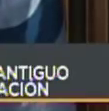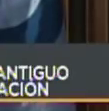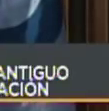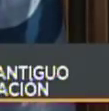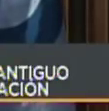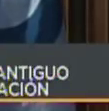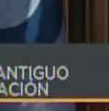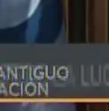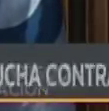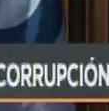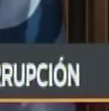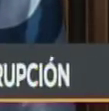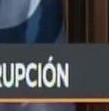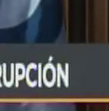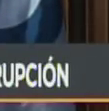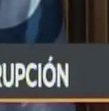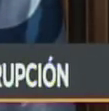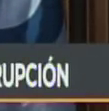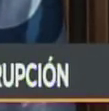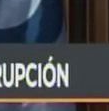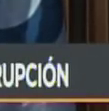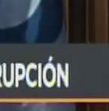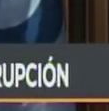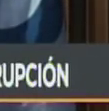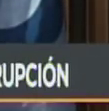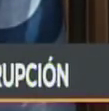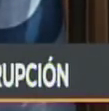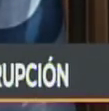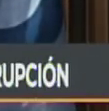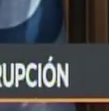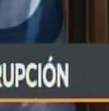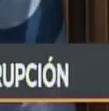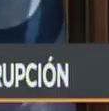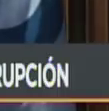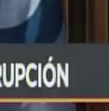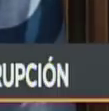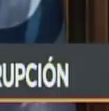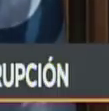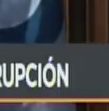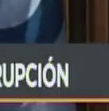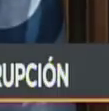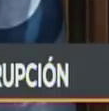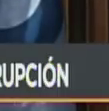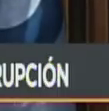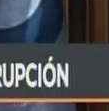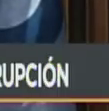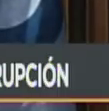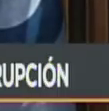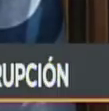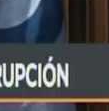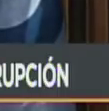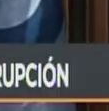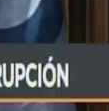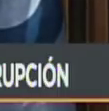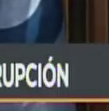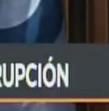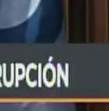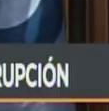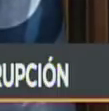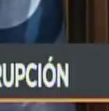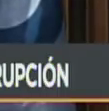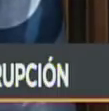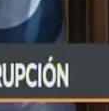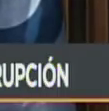empresarios amedrentando empresarios para luego cobrar ya deben ganarse ustedes quiero decir me refiero a los fiscales